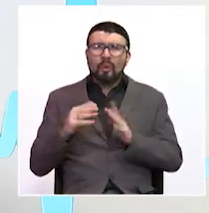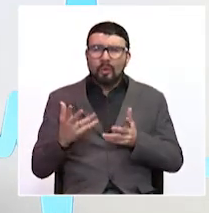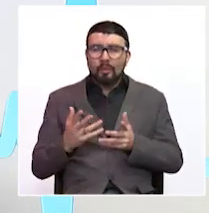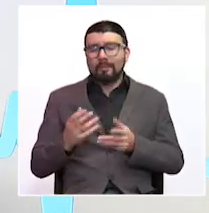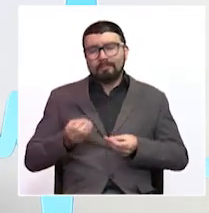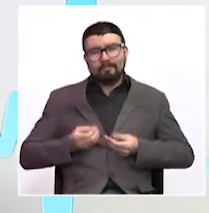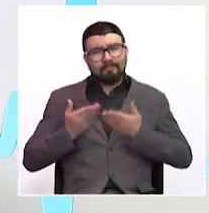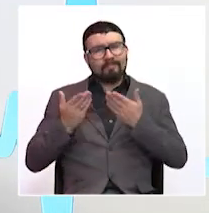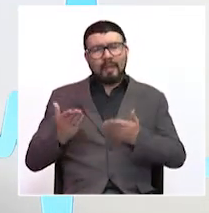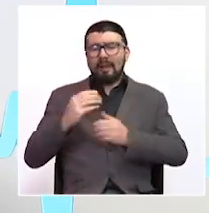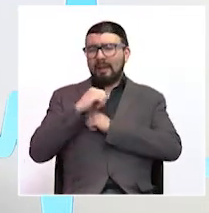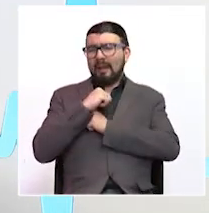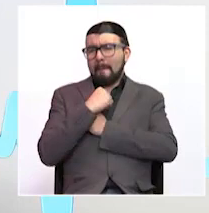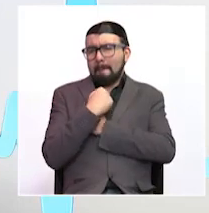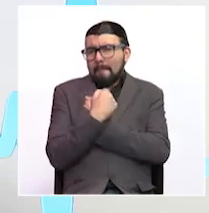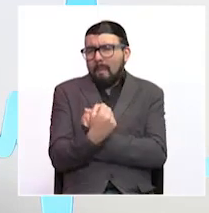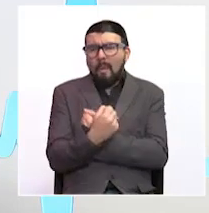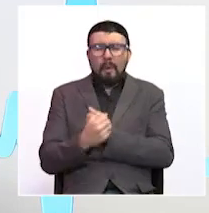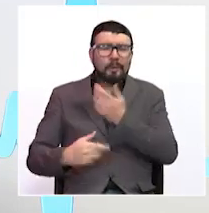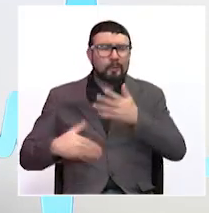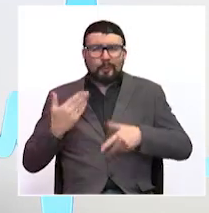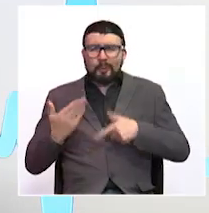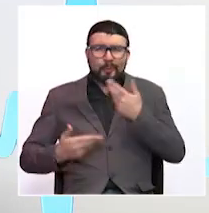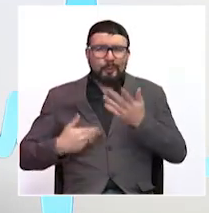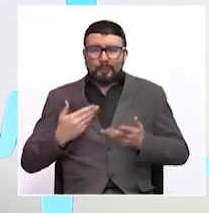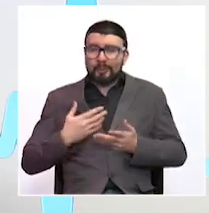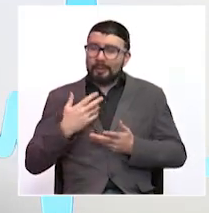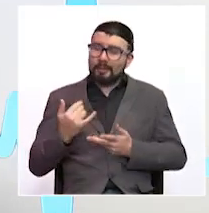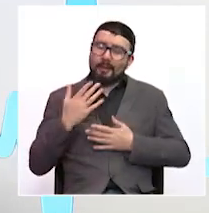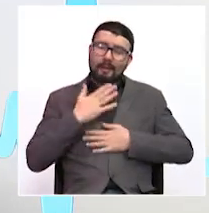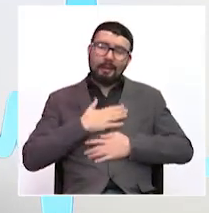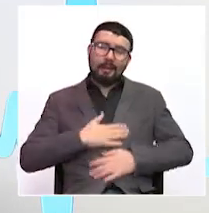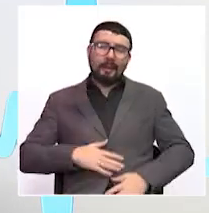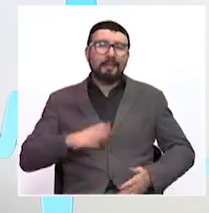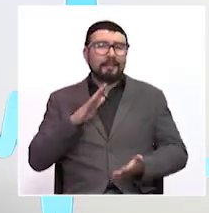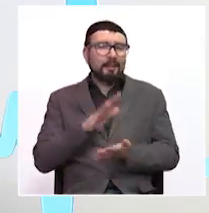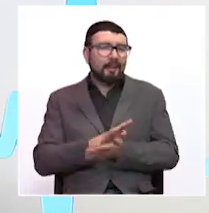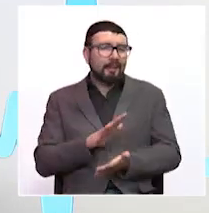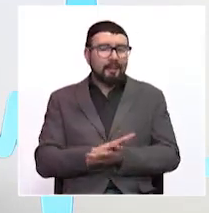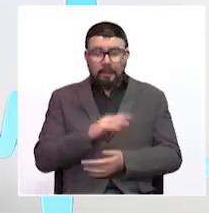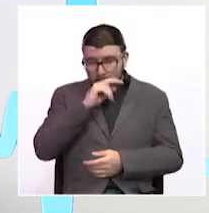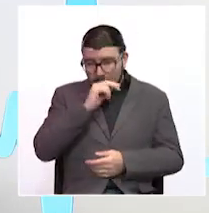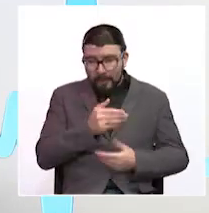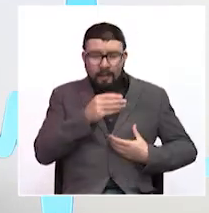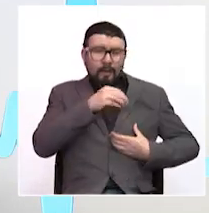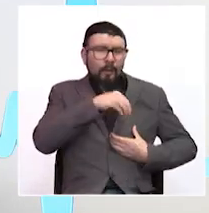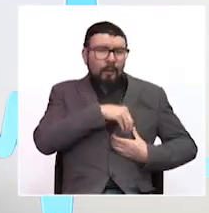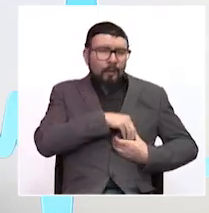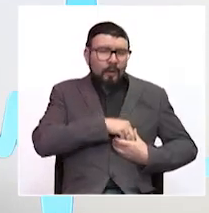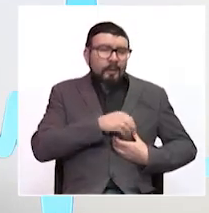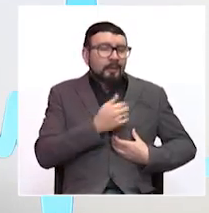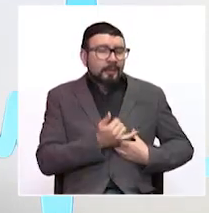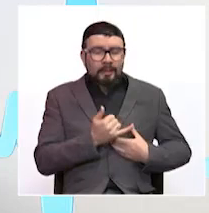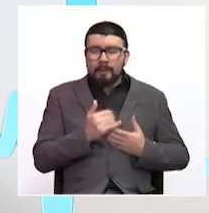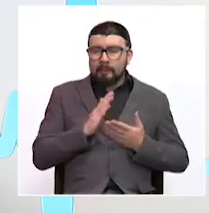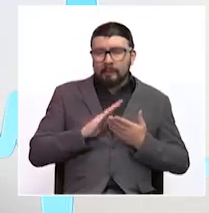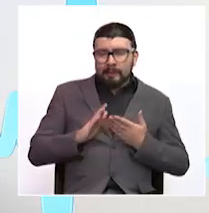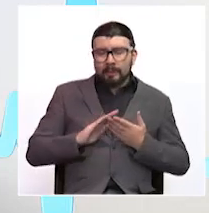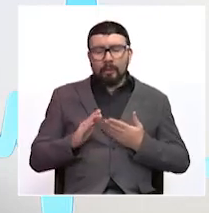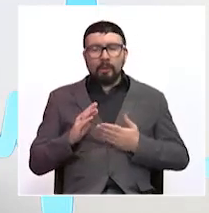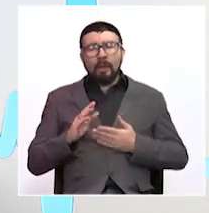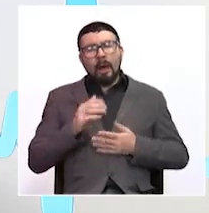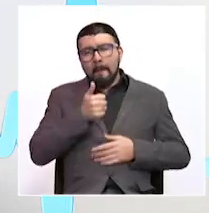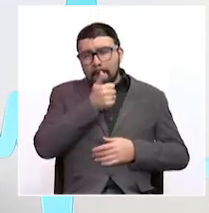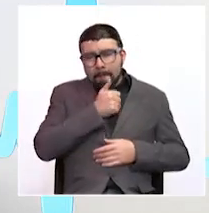como decía eduardo de esa tranquilidad de ese niño interior de ese perdón de esa tolerancia